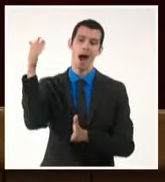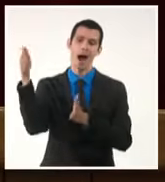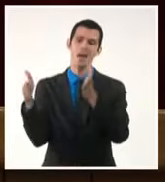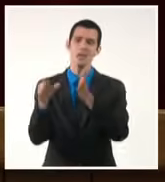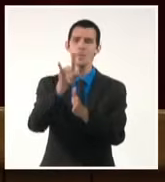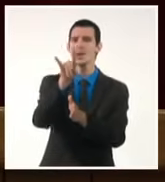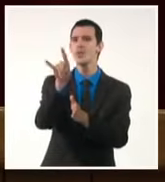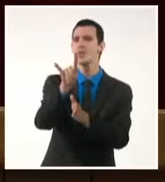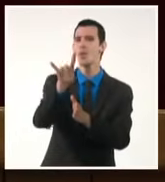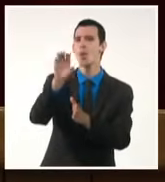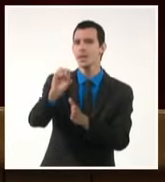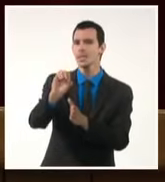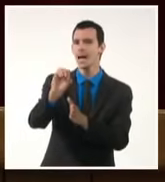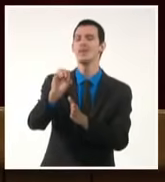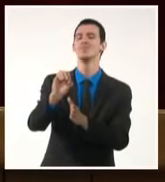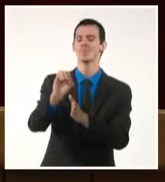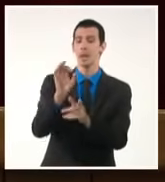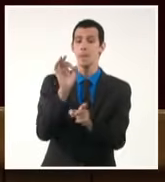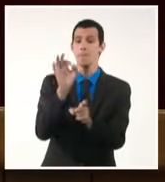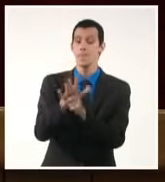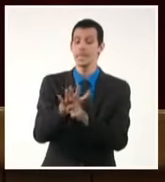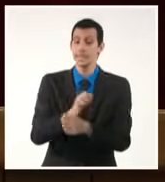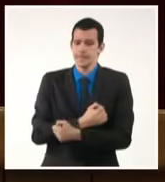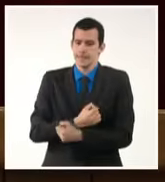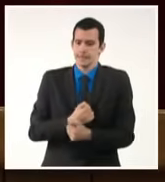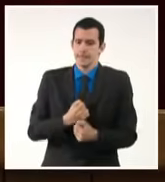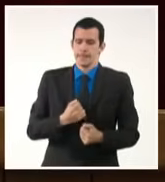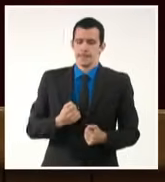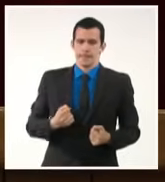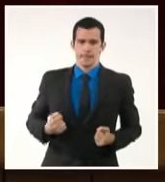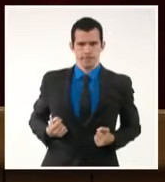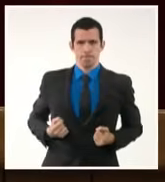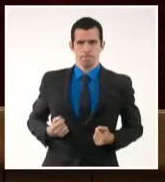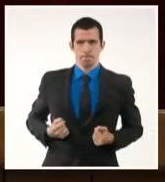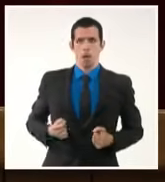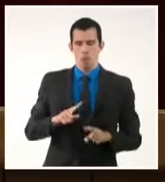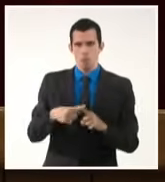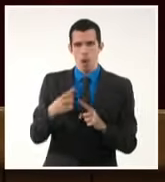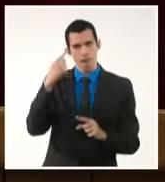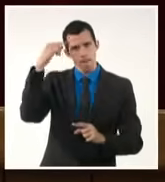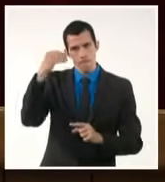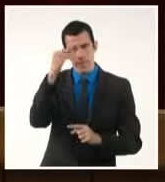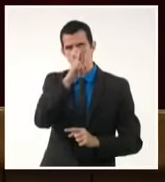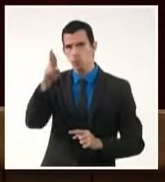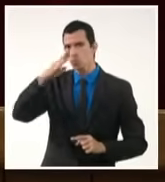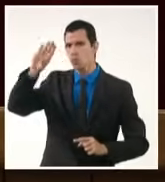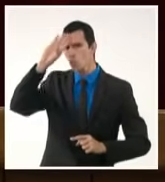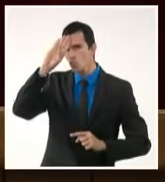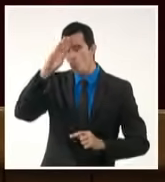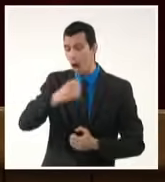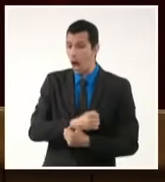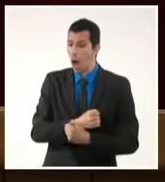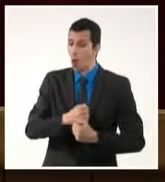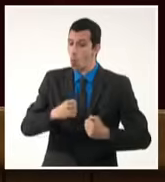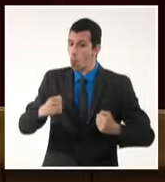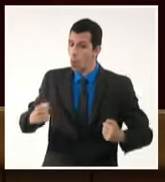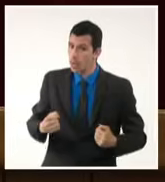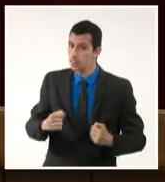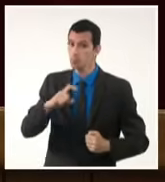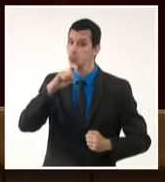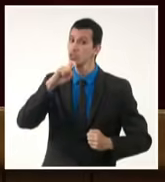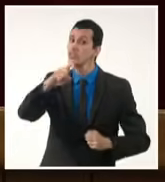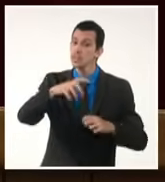encarar esa difícil etapa para salvar las conquistas de la revolución y el socialismo. En el año